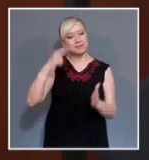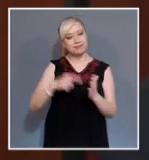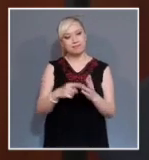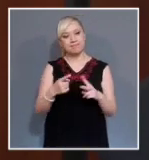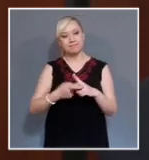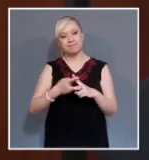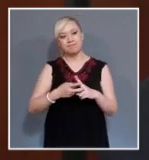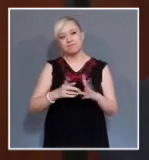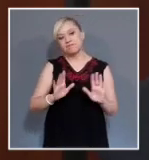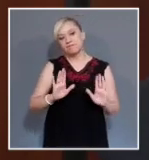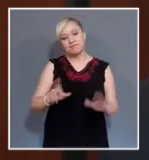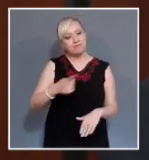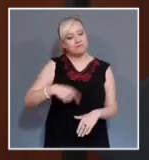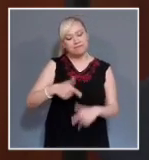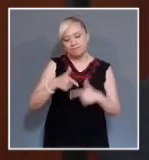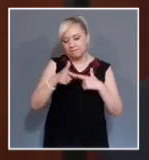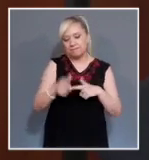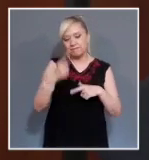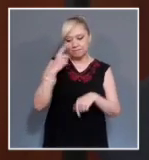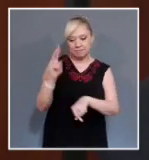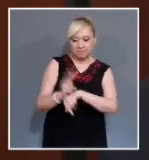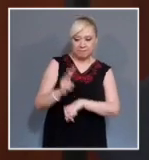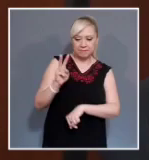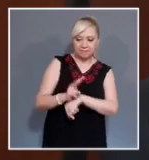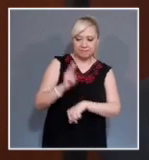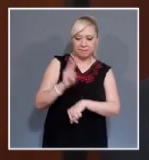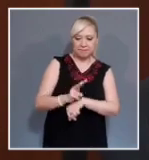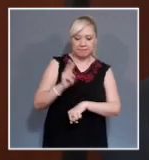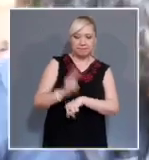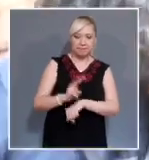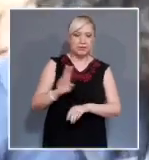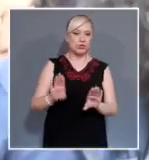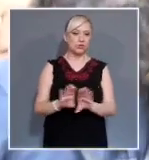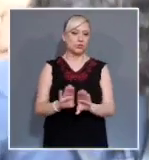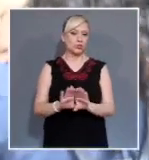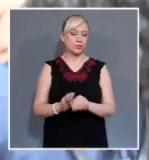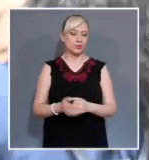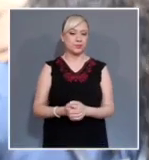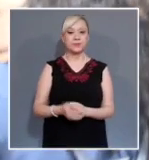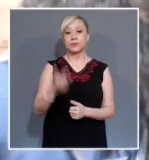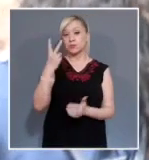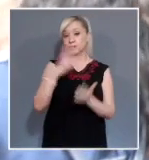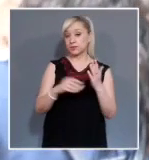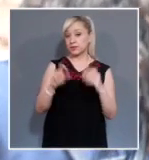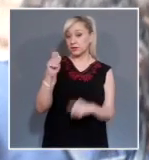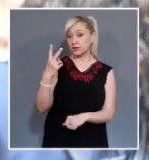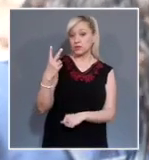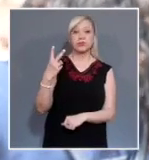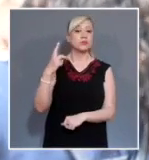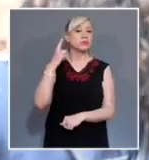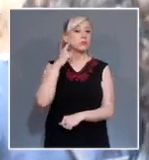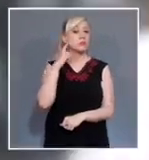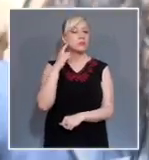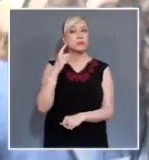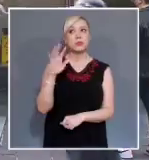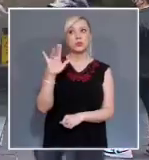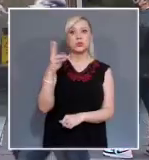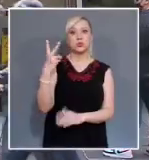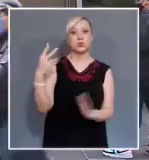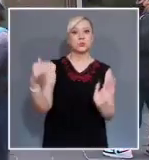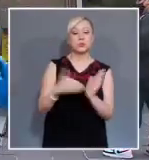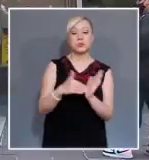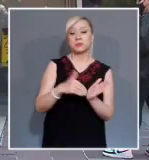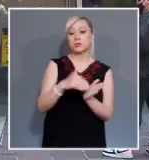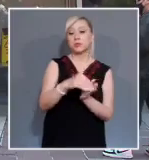vigilantes de su dinámica informó que al cierre de 2022 se tenían en circulación más de 52 mil millones de billetes